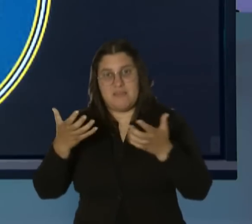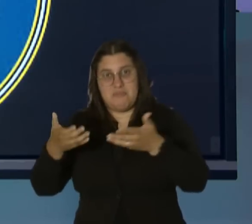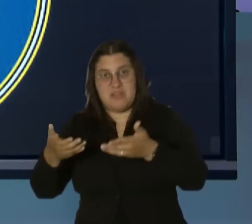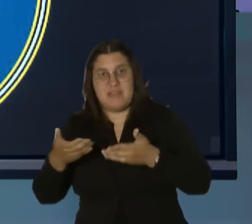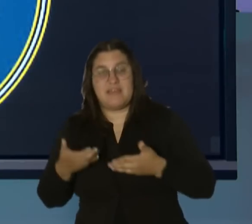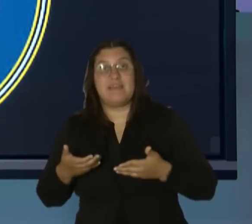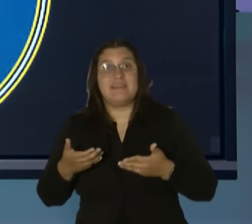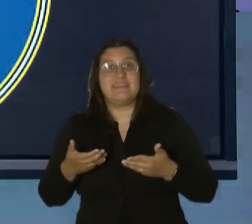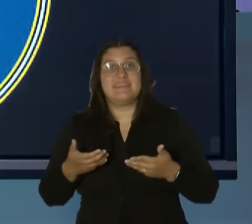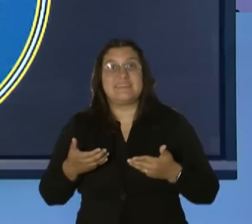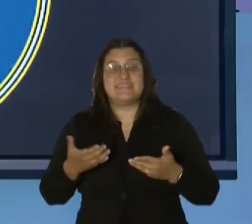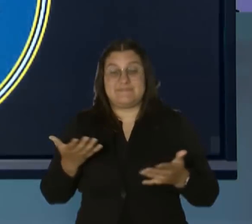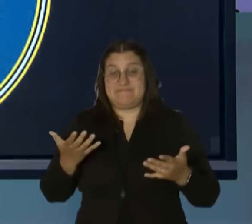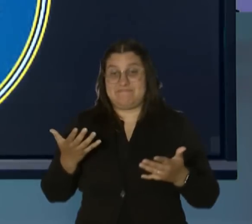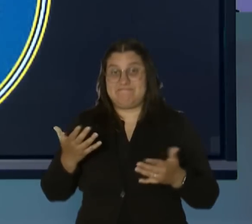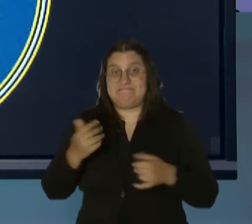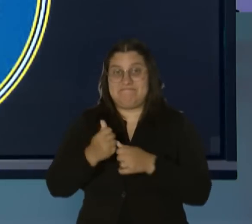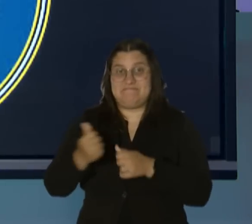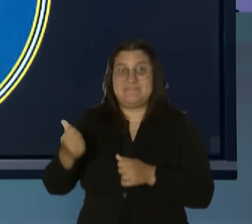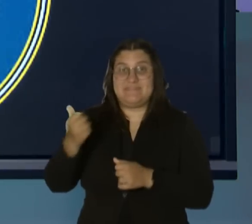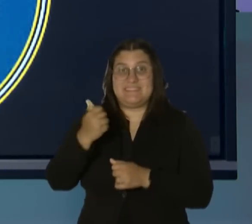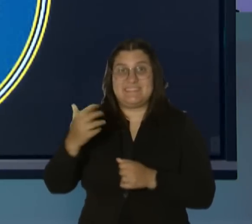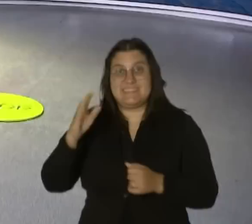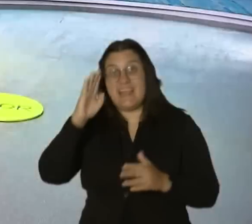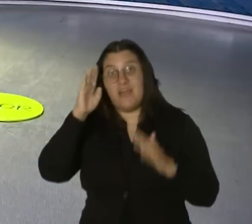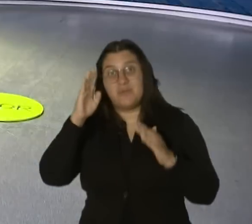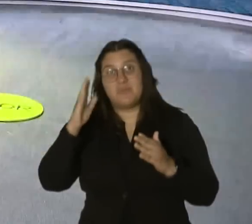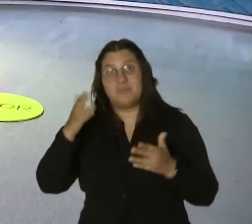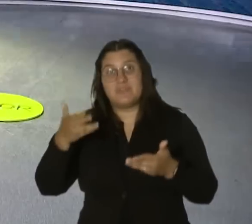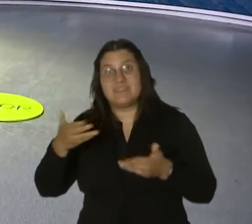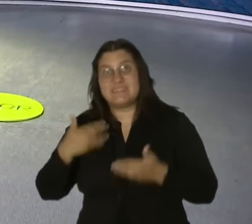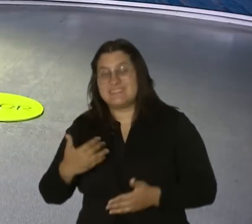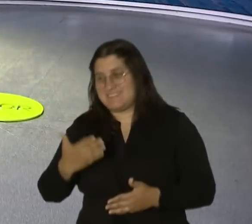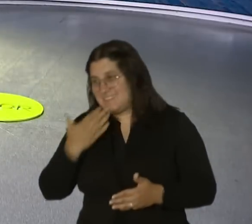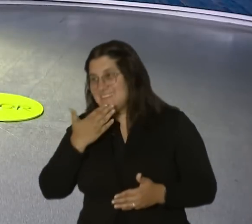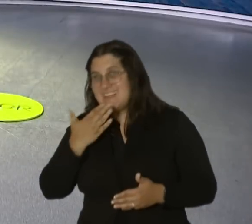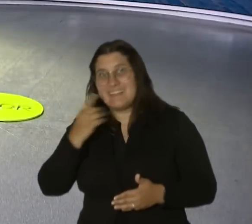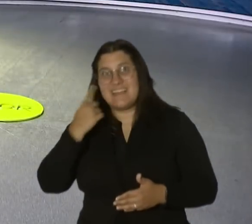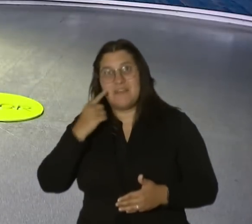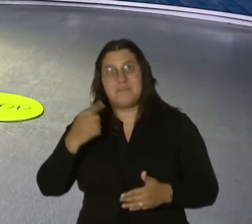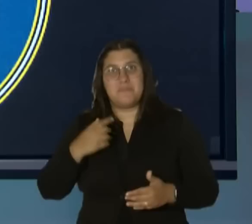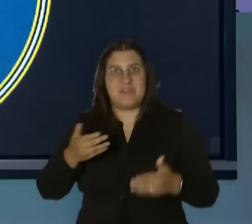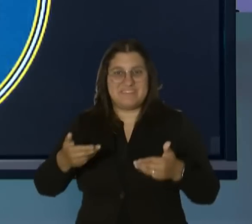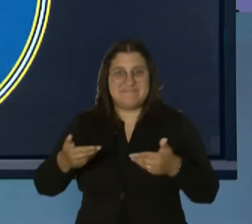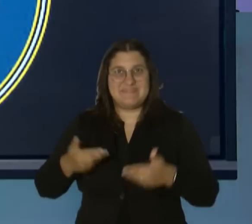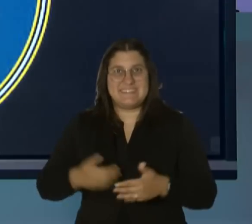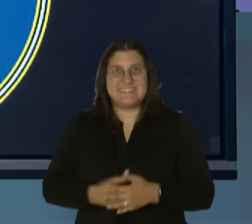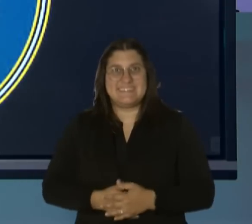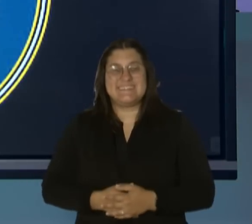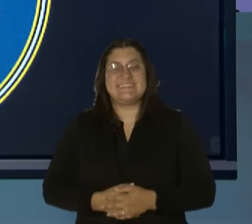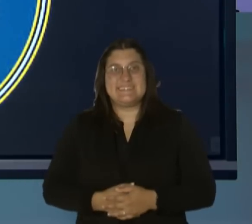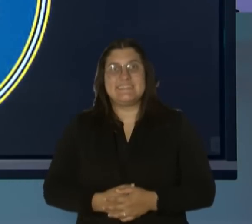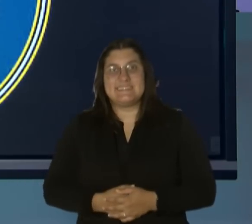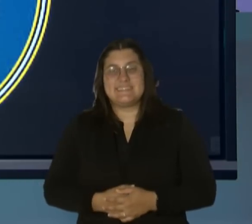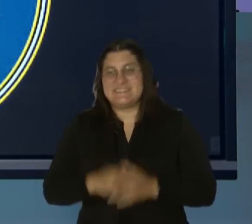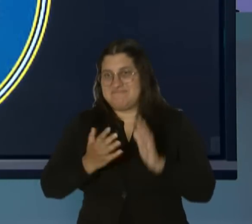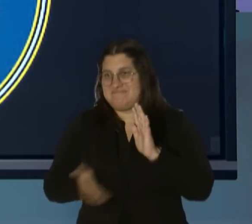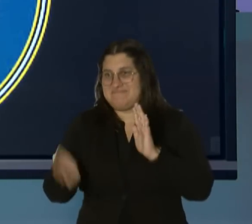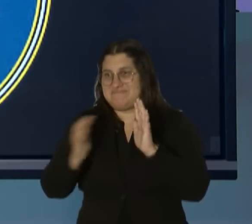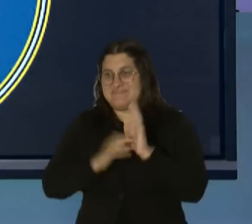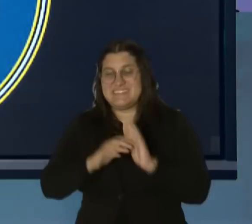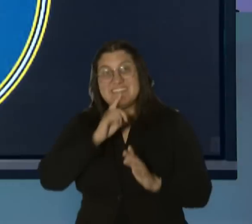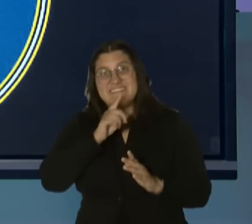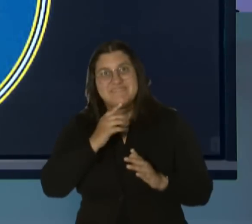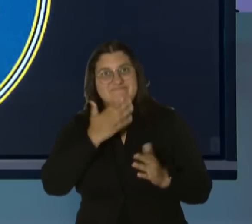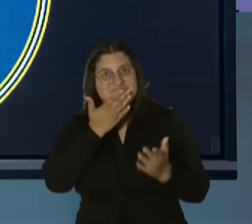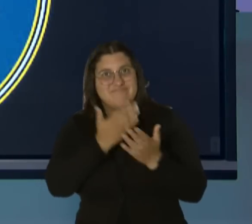aquí al Teniente Edgar Lugo. Bienvenido, Teniente. Borrado por la invitación. Nuevamente, Teniente. Bueno, vamos